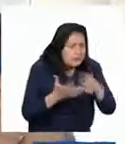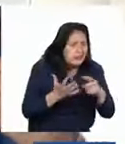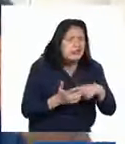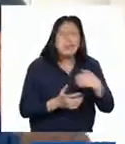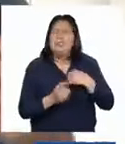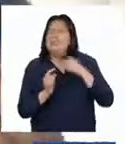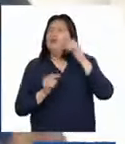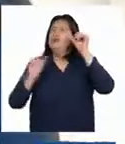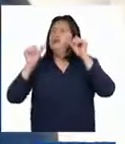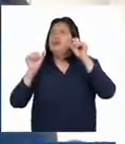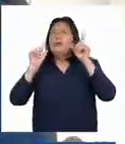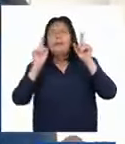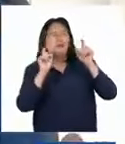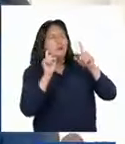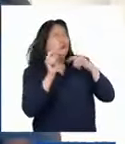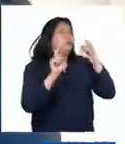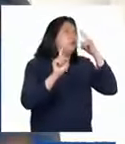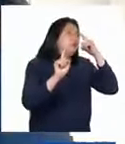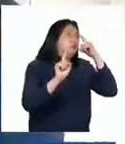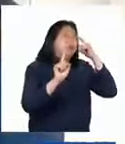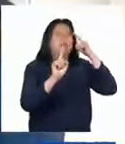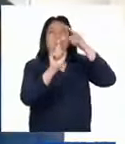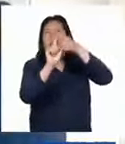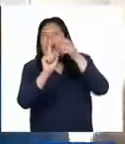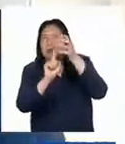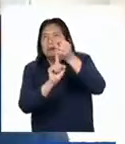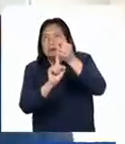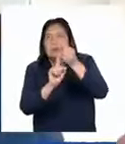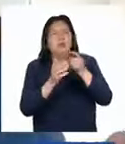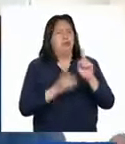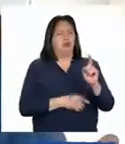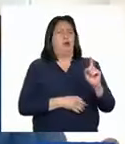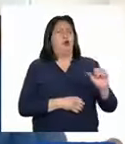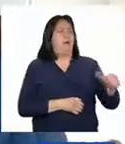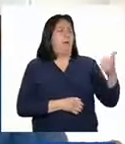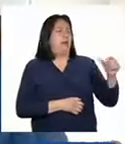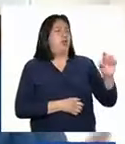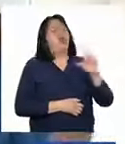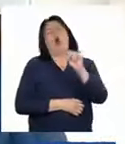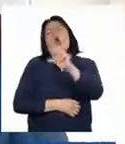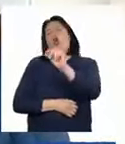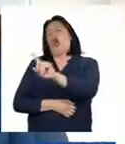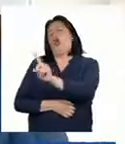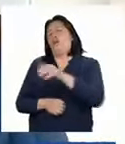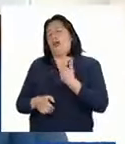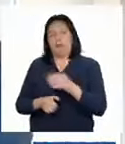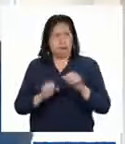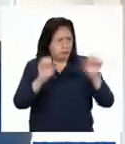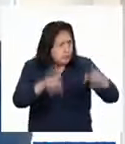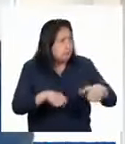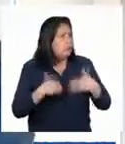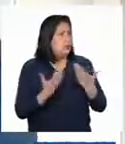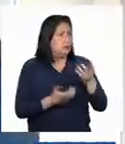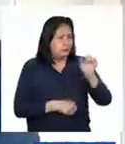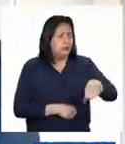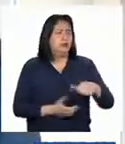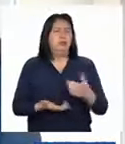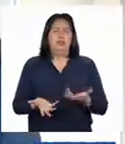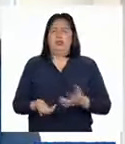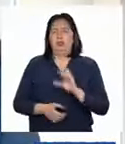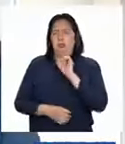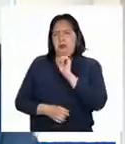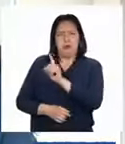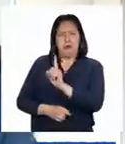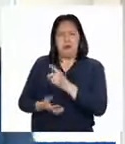preguntas de manera objetiva, no dejes que nadie te diga que no puedes. Por supuesto que puedes. No dejes que te